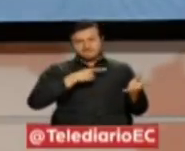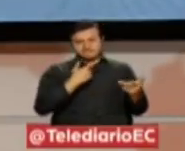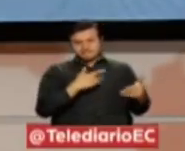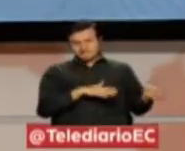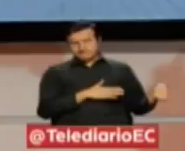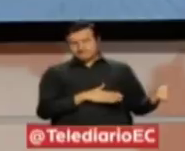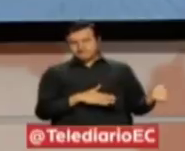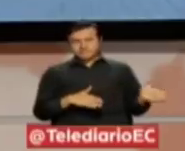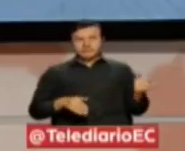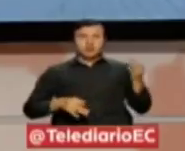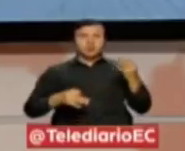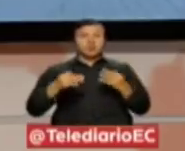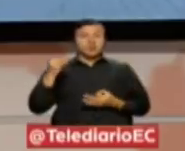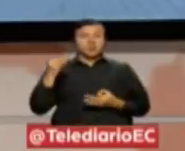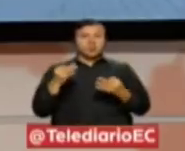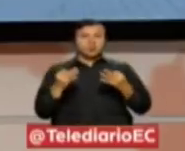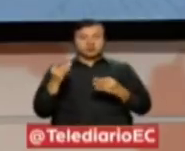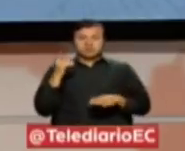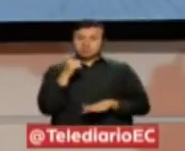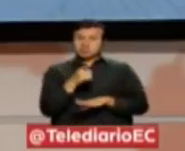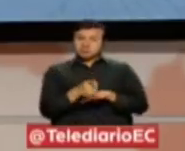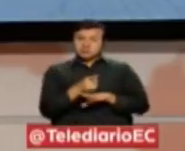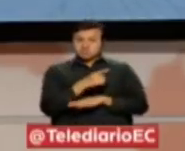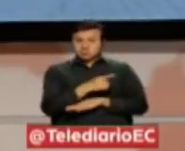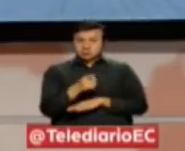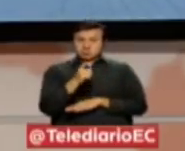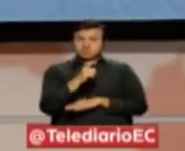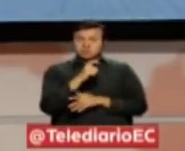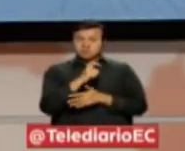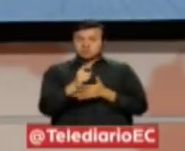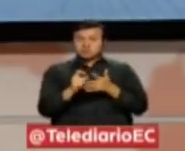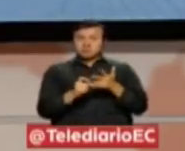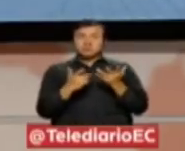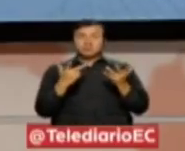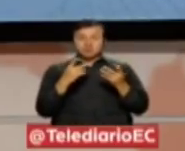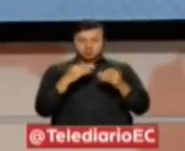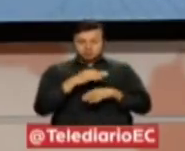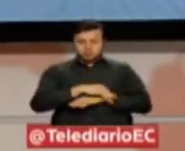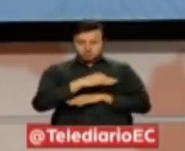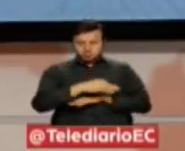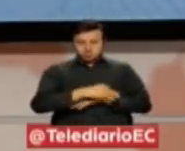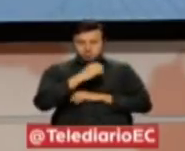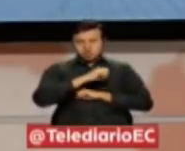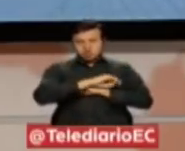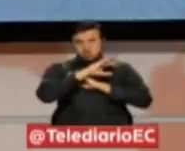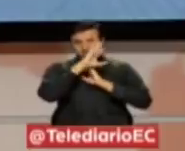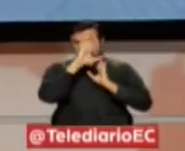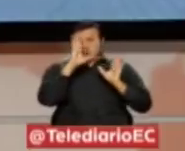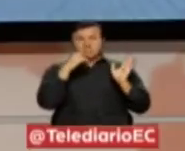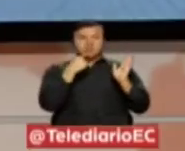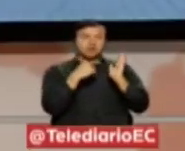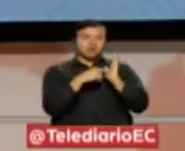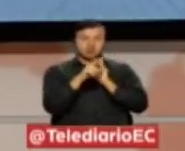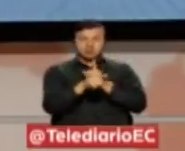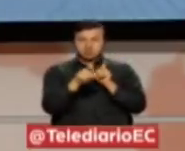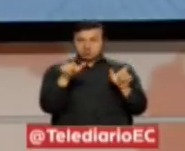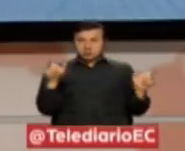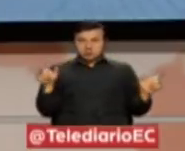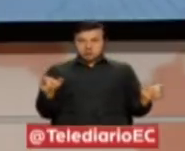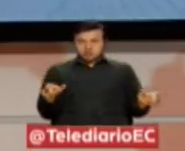lo que la justicia establece deben ser tomadas de una manera oportuna y clara. O sea, si hay llamados, por